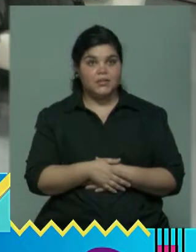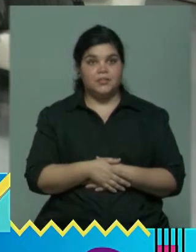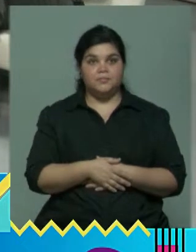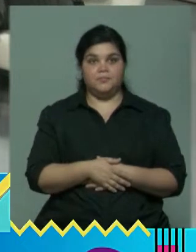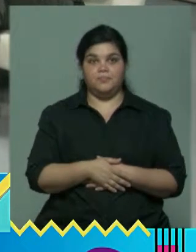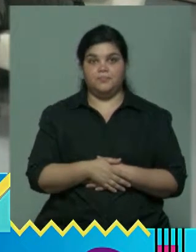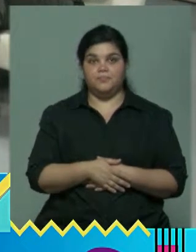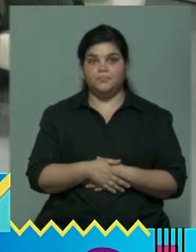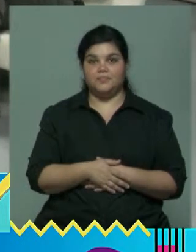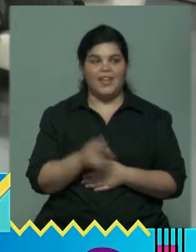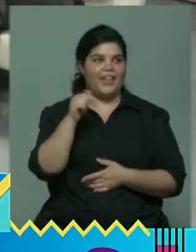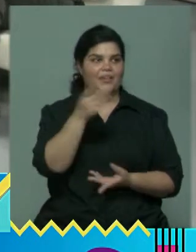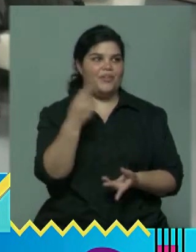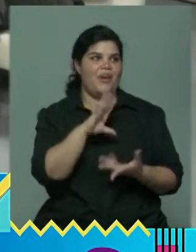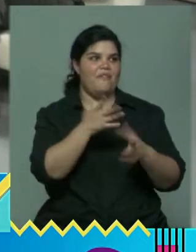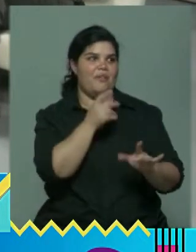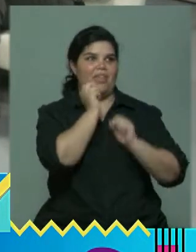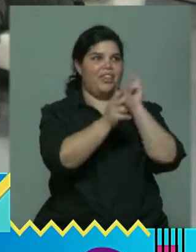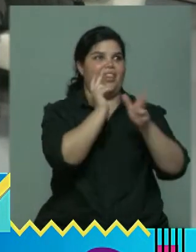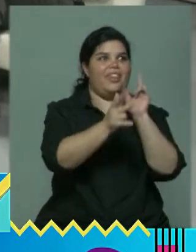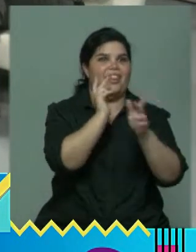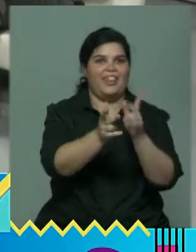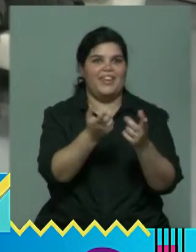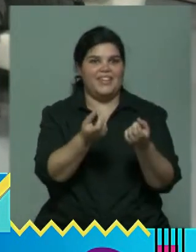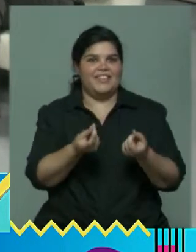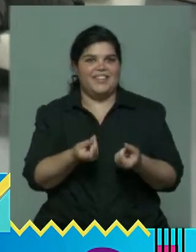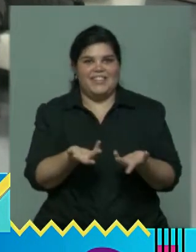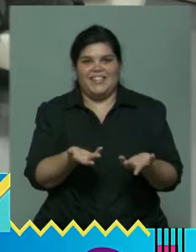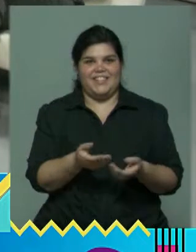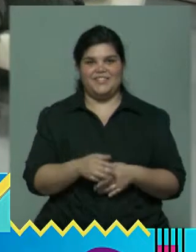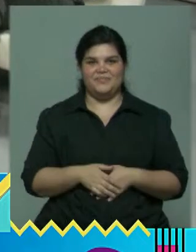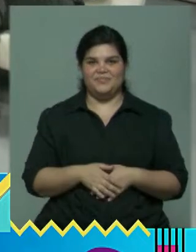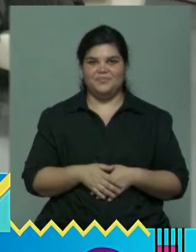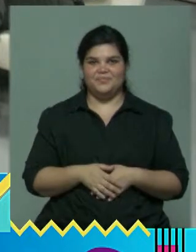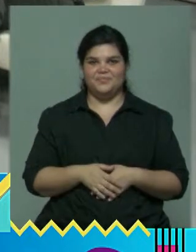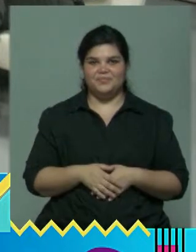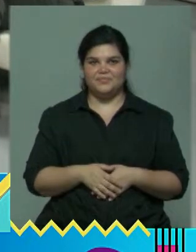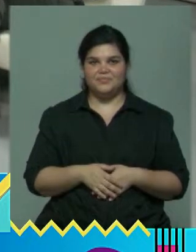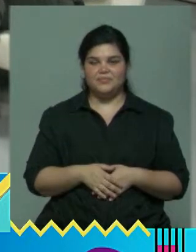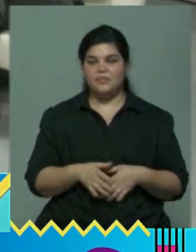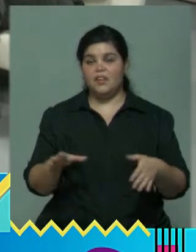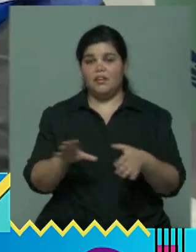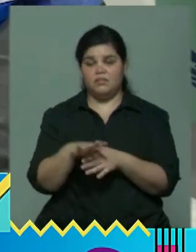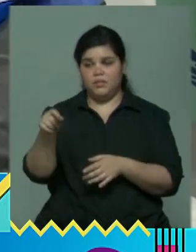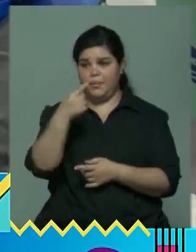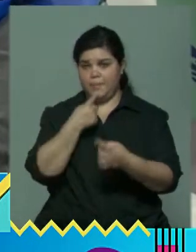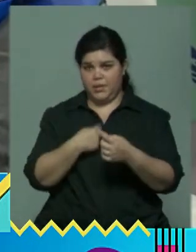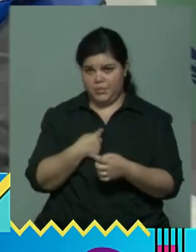un cúmulo de cosas por la decir vuelvo- hace rato, me parece. No. juntando. Con respecto, bueno, a ver, volviendo a tu pregunta